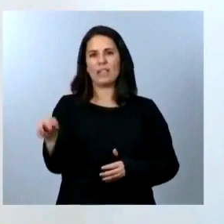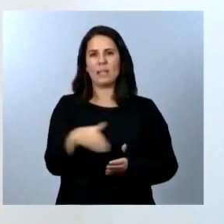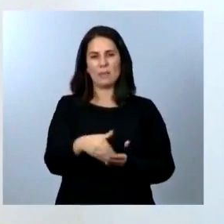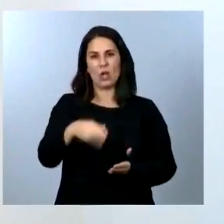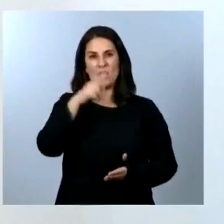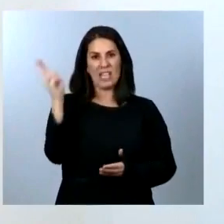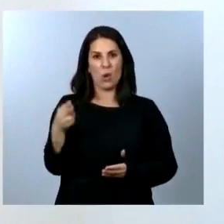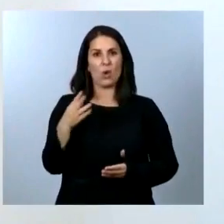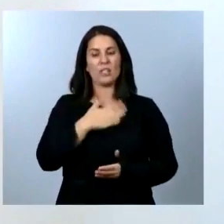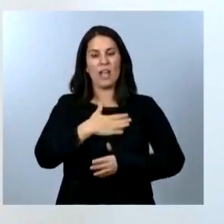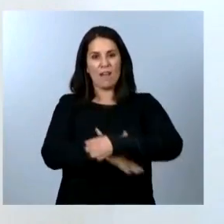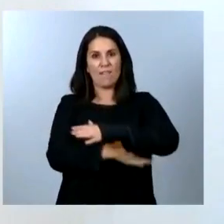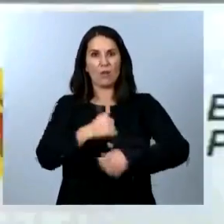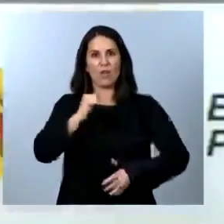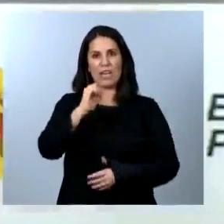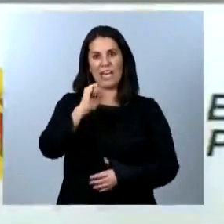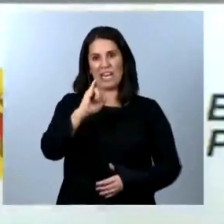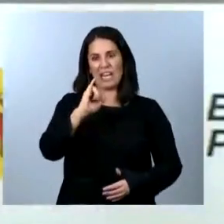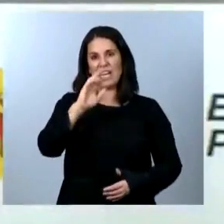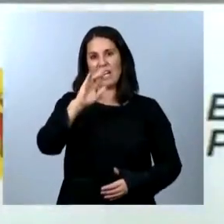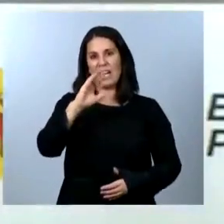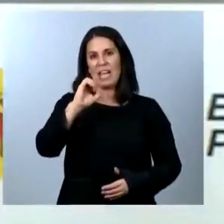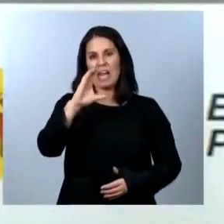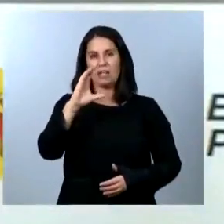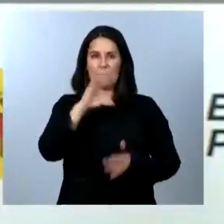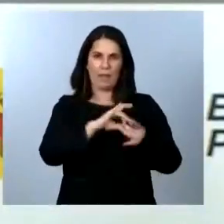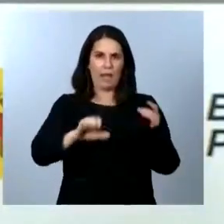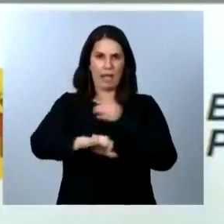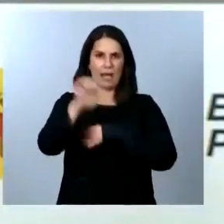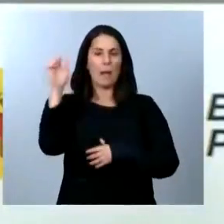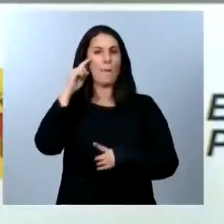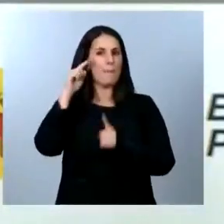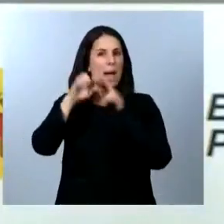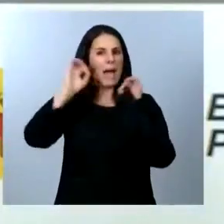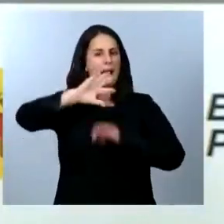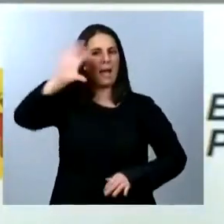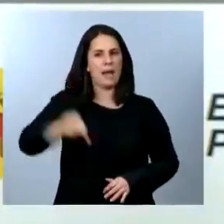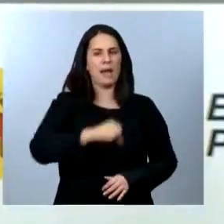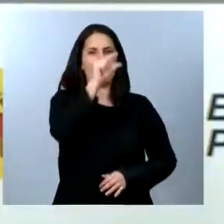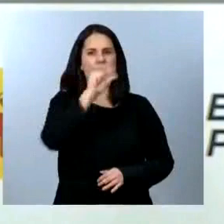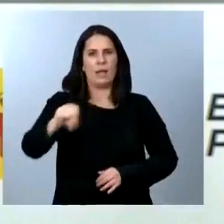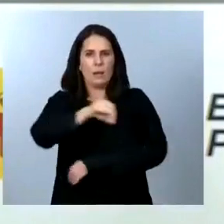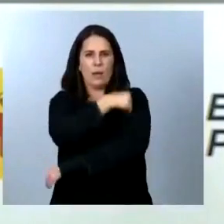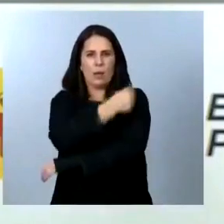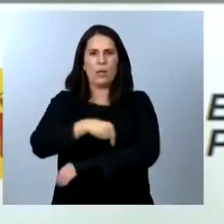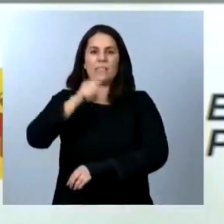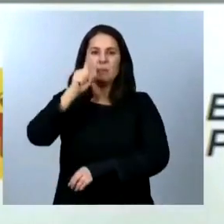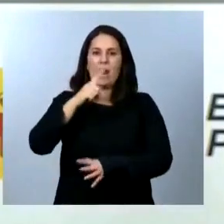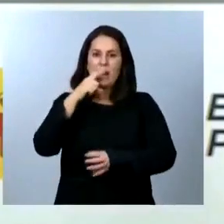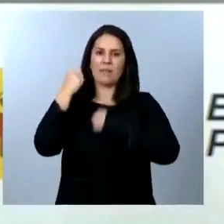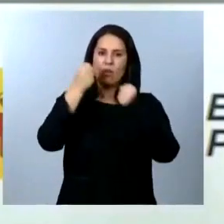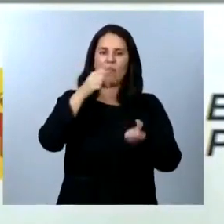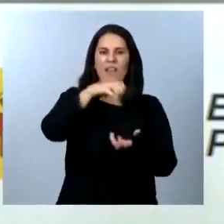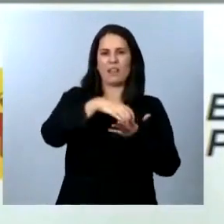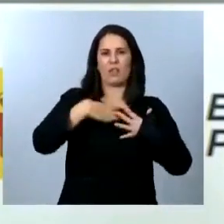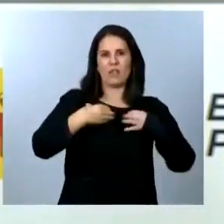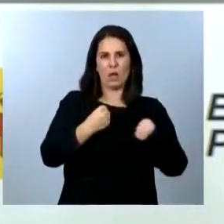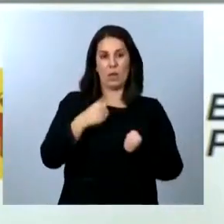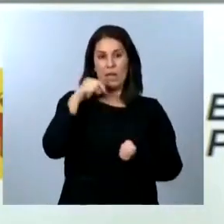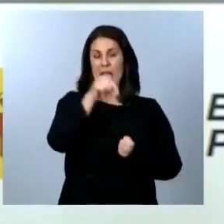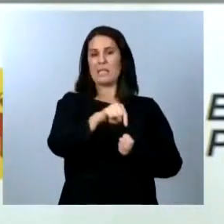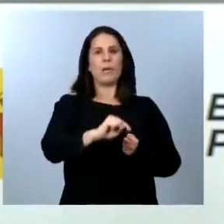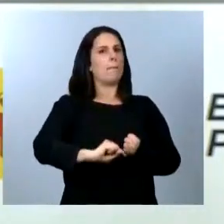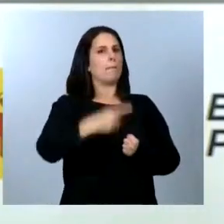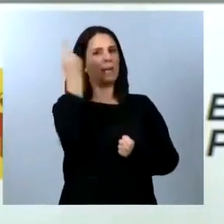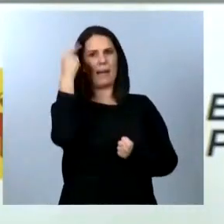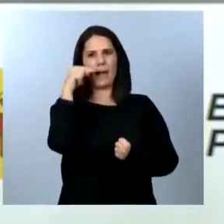REACT European Union a la compra de vacunas y a reforzar la atención primaria, que es, sin duda alguna, ahora mismo la primera línea de batalla